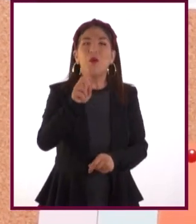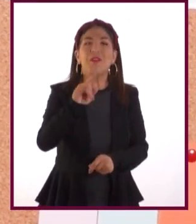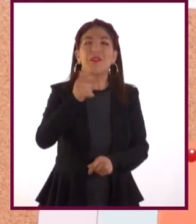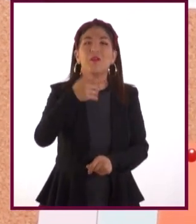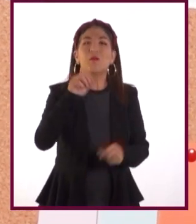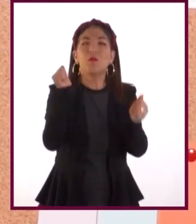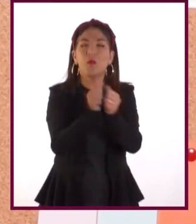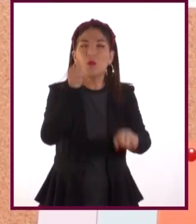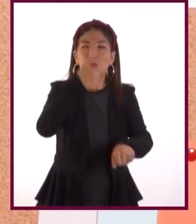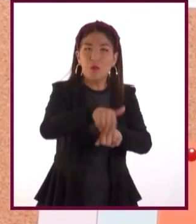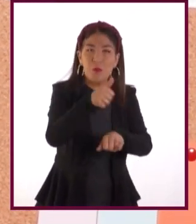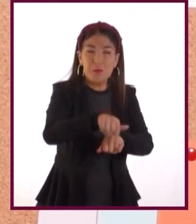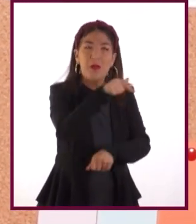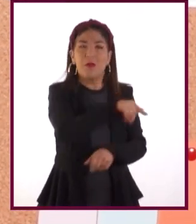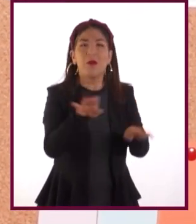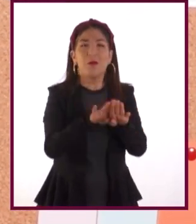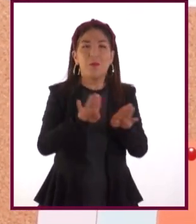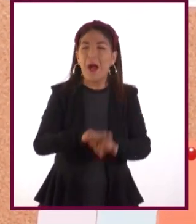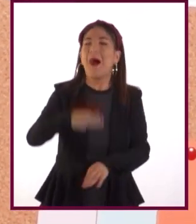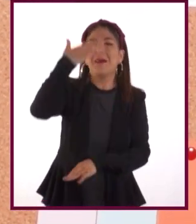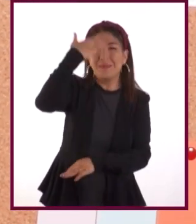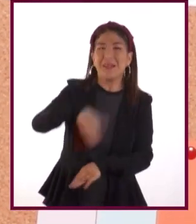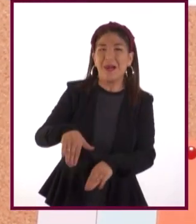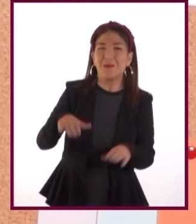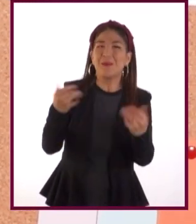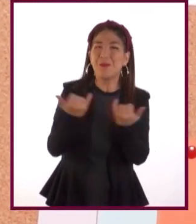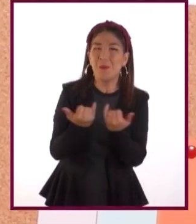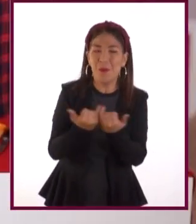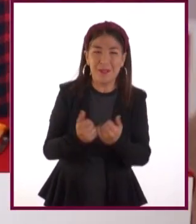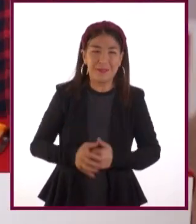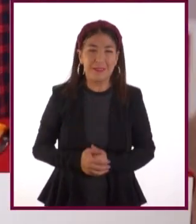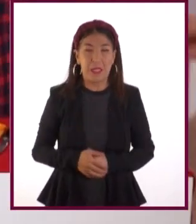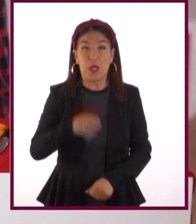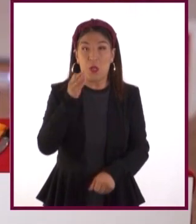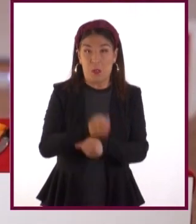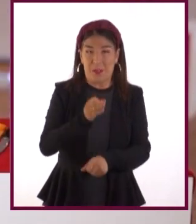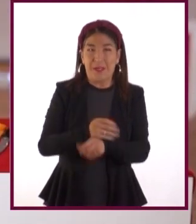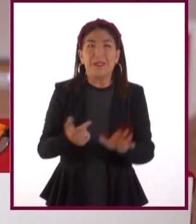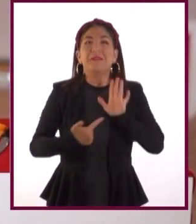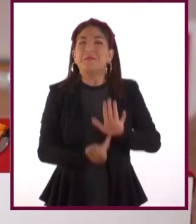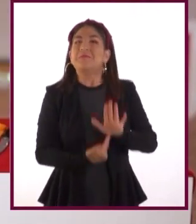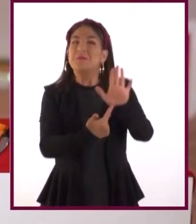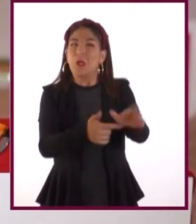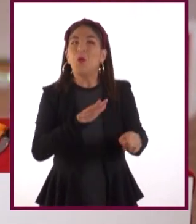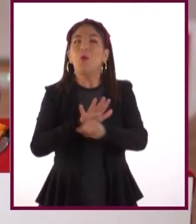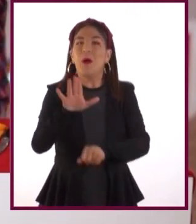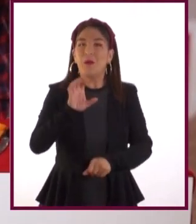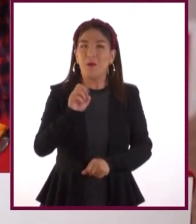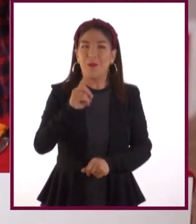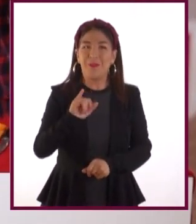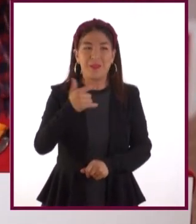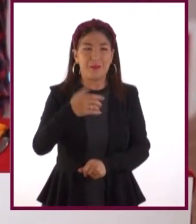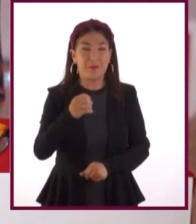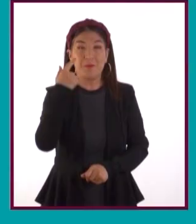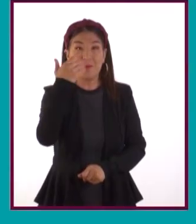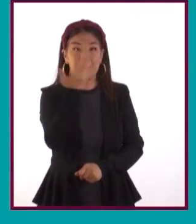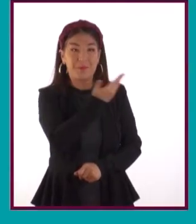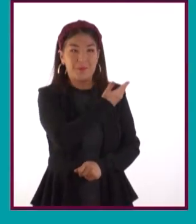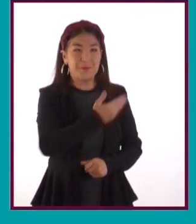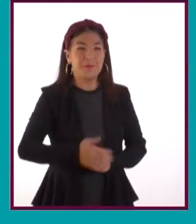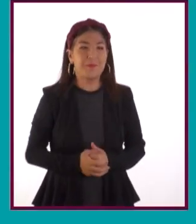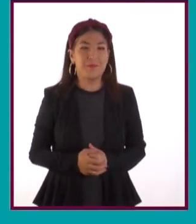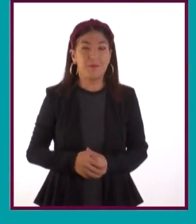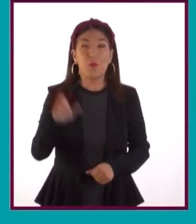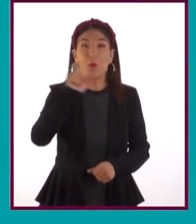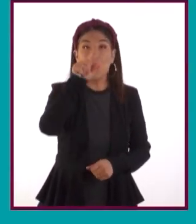órdenes usando código para que ellas siempre las ejecuten igual. A continuación les enseñaremos el código.